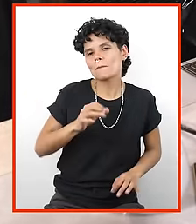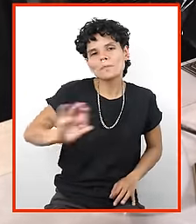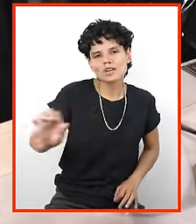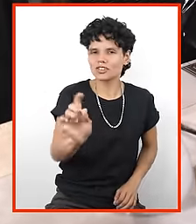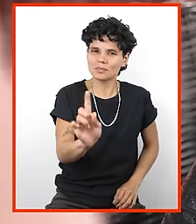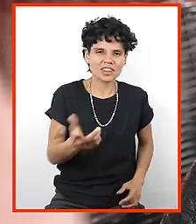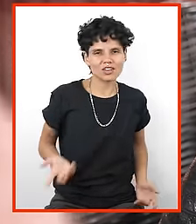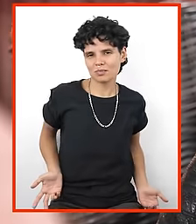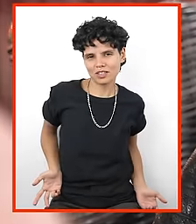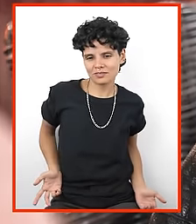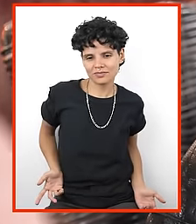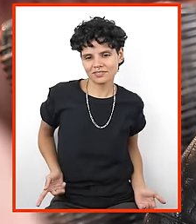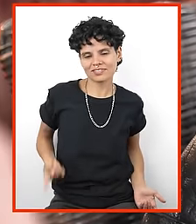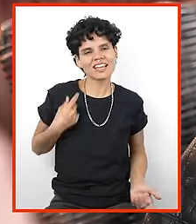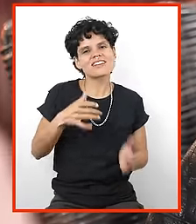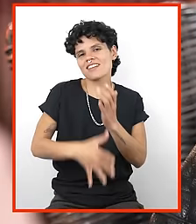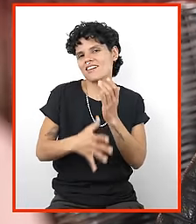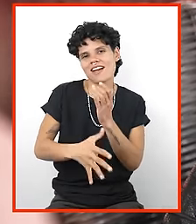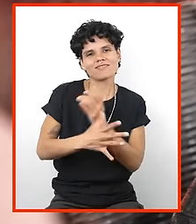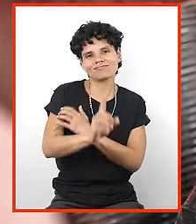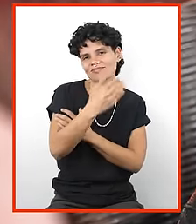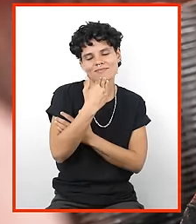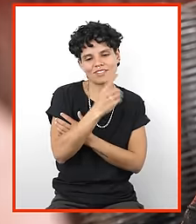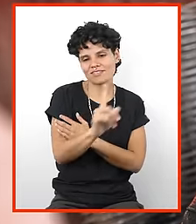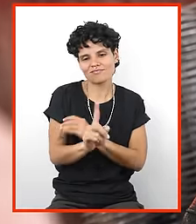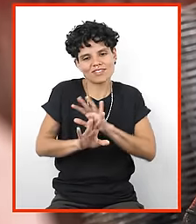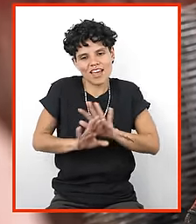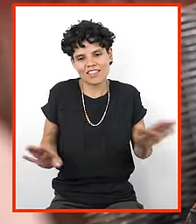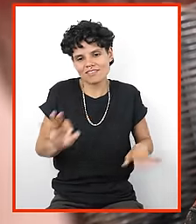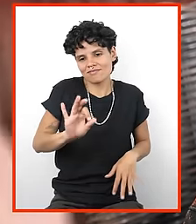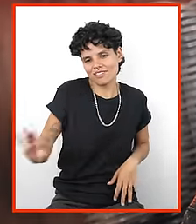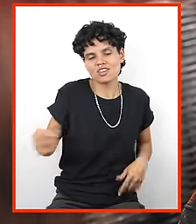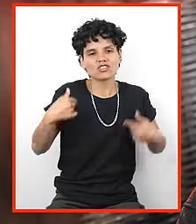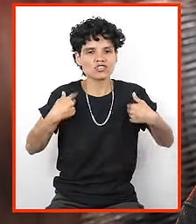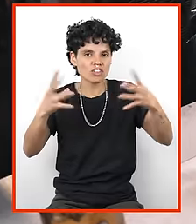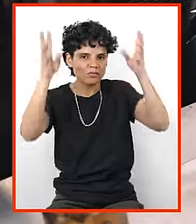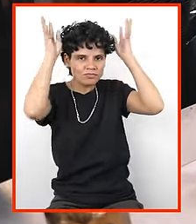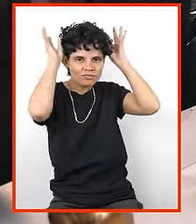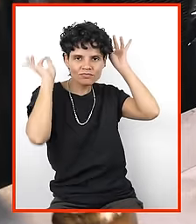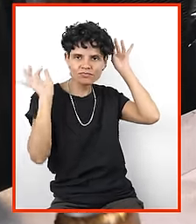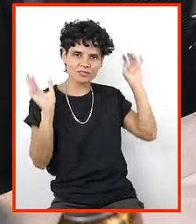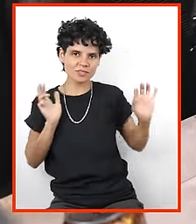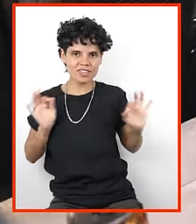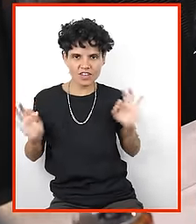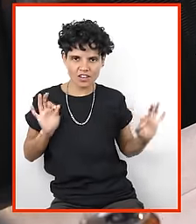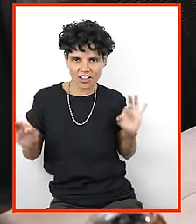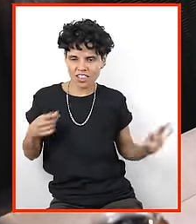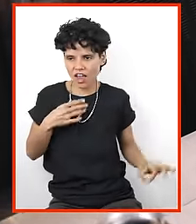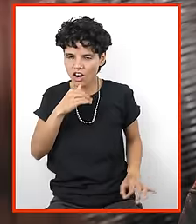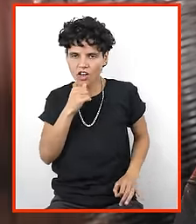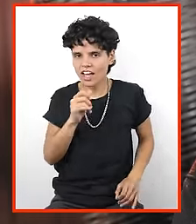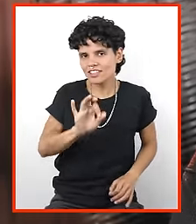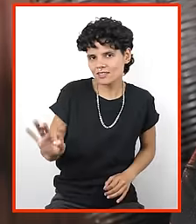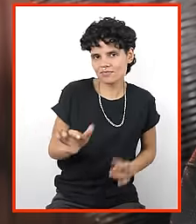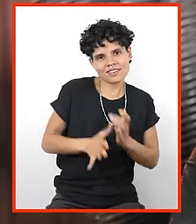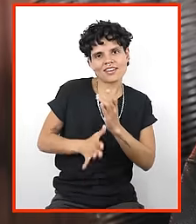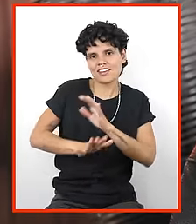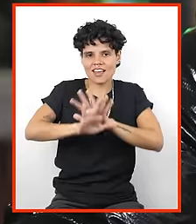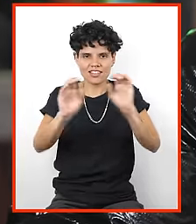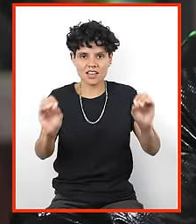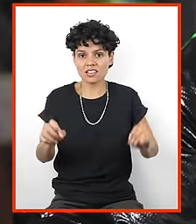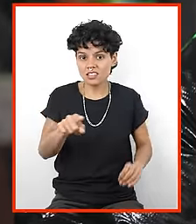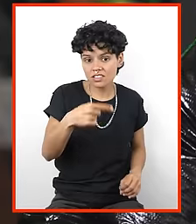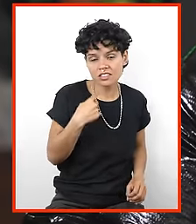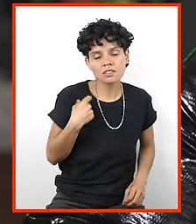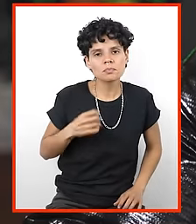sí que yo no hago, no me tiro Dios peo ni hago mío. Caca. No, o sea, son cosas no. Que las señoritas no hacemos. Pero alguna vez un... ¿Pero tú lo te ha pasado? A mí